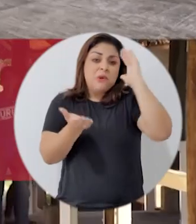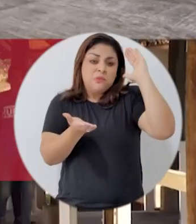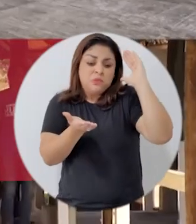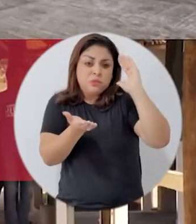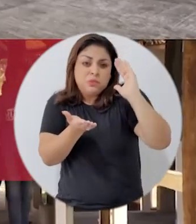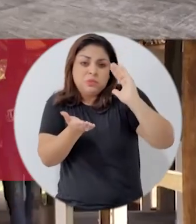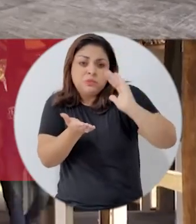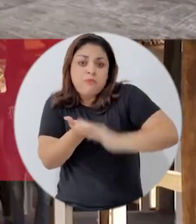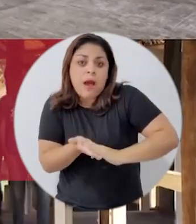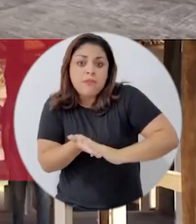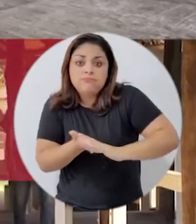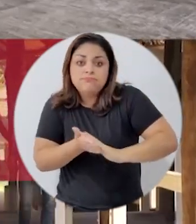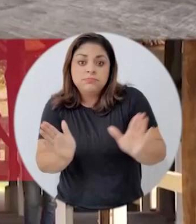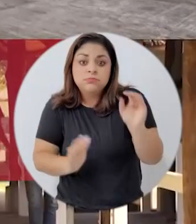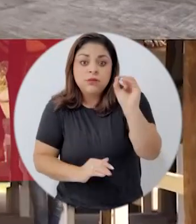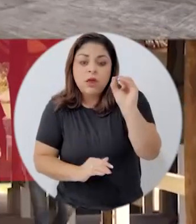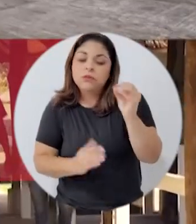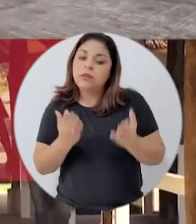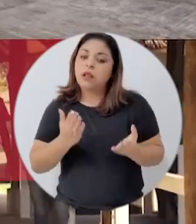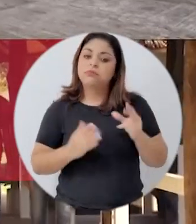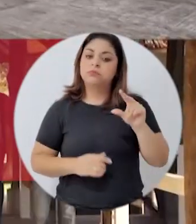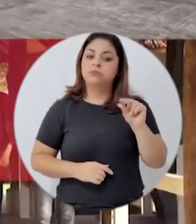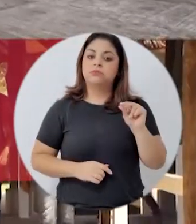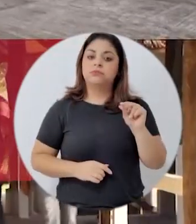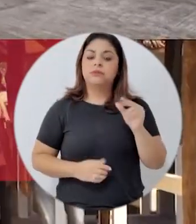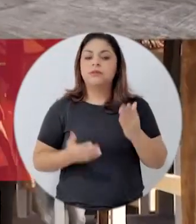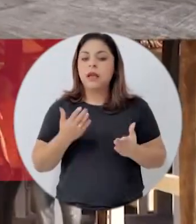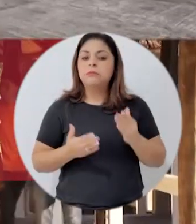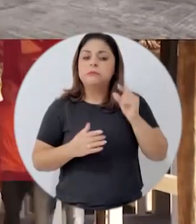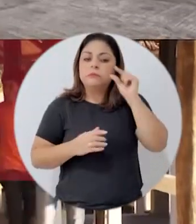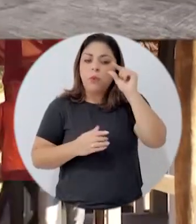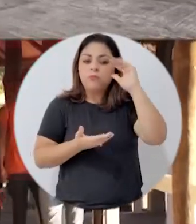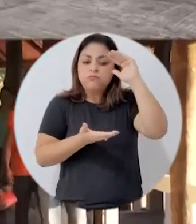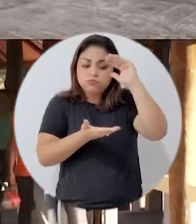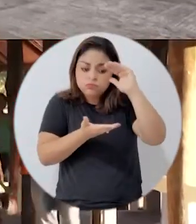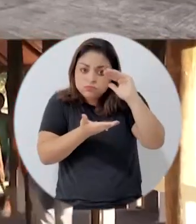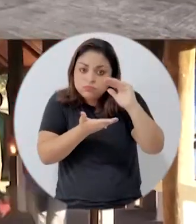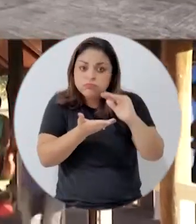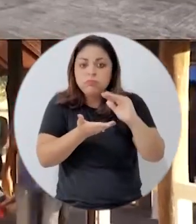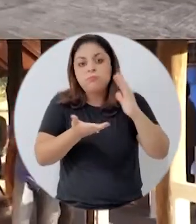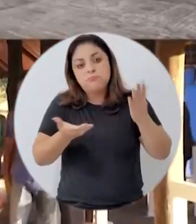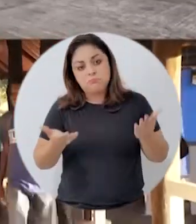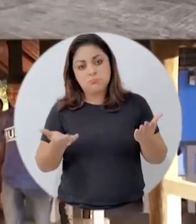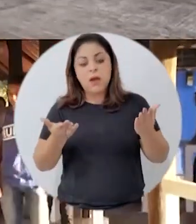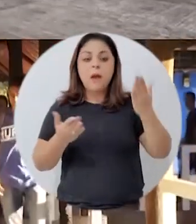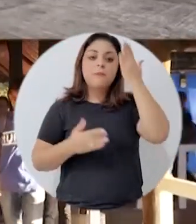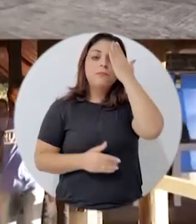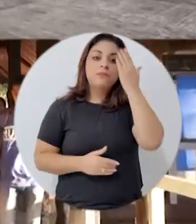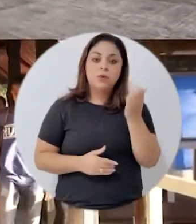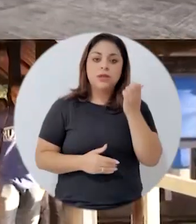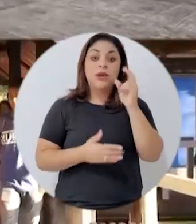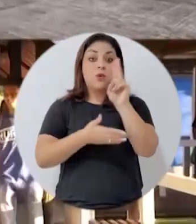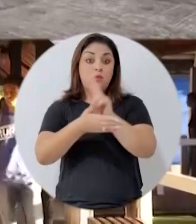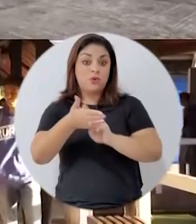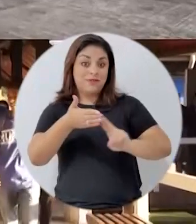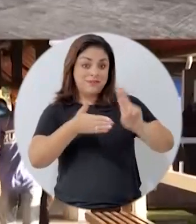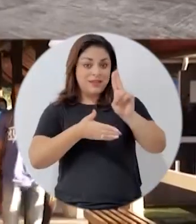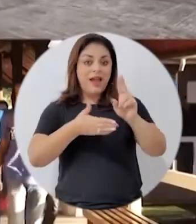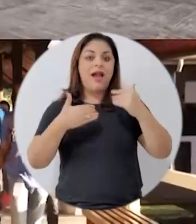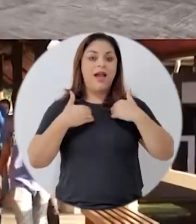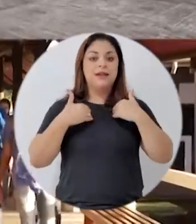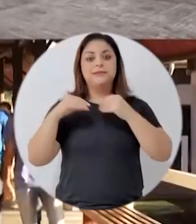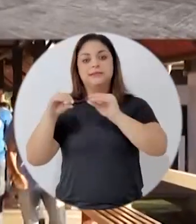que reduzcamos todas las emisiones de todas las fuentes que tenemos. Al ser una universidad que realiza